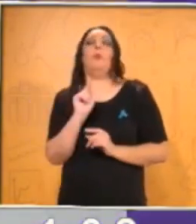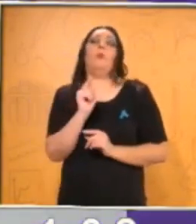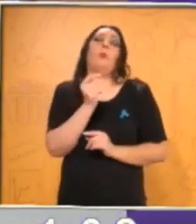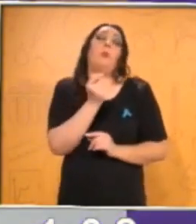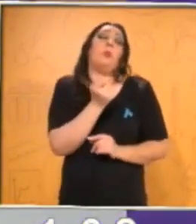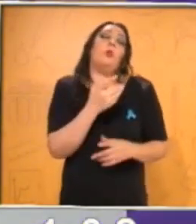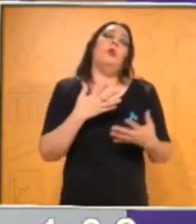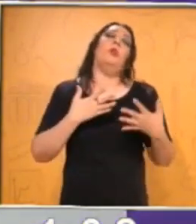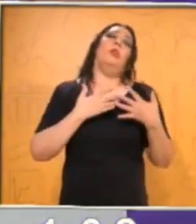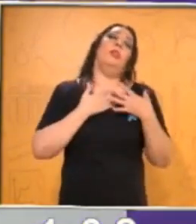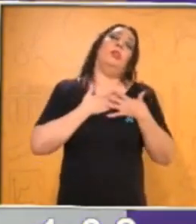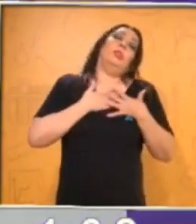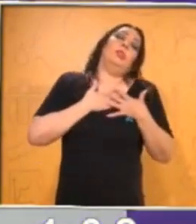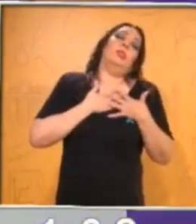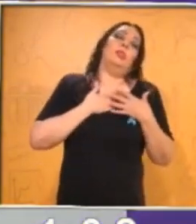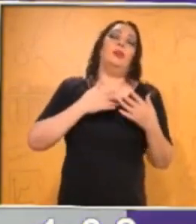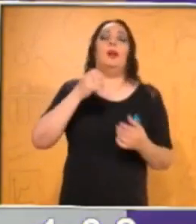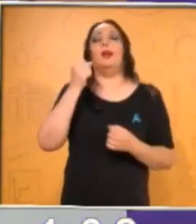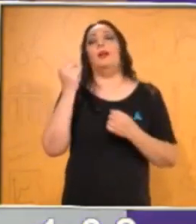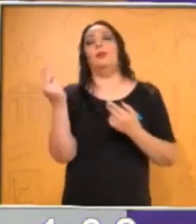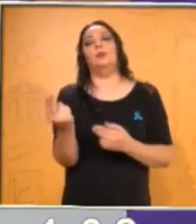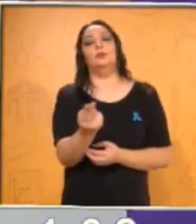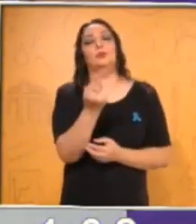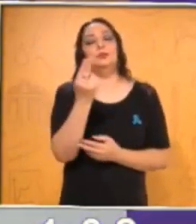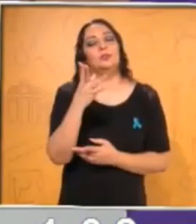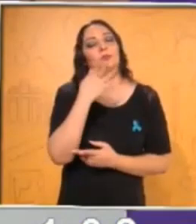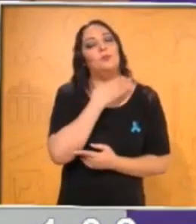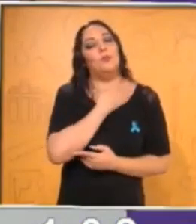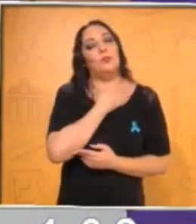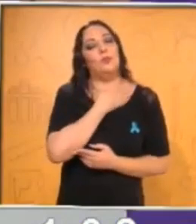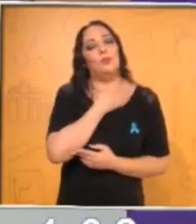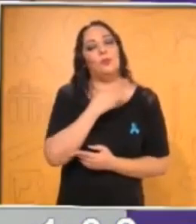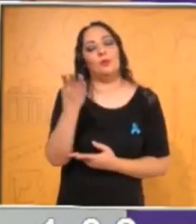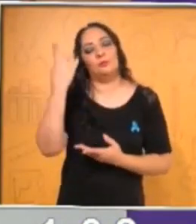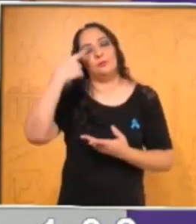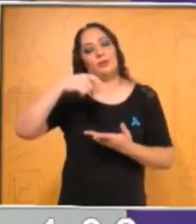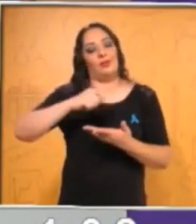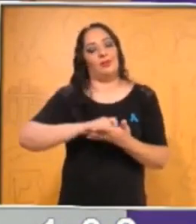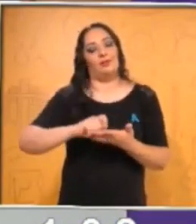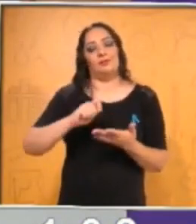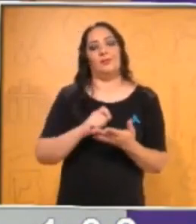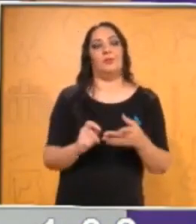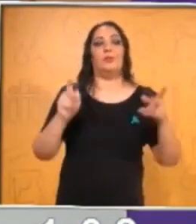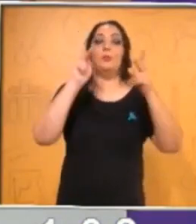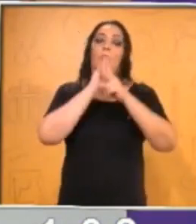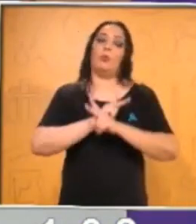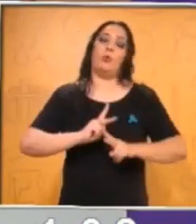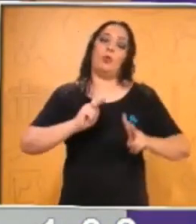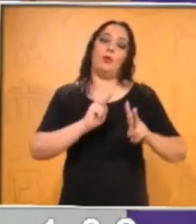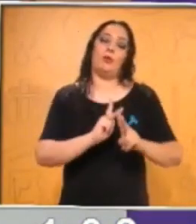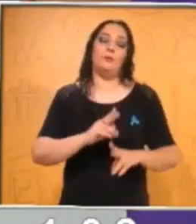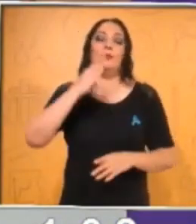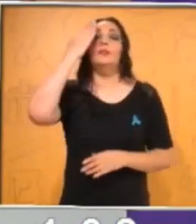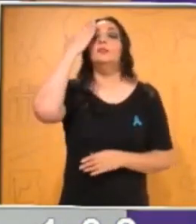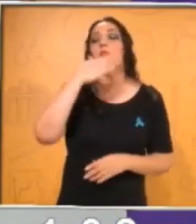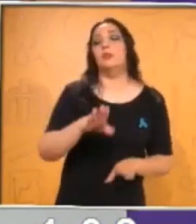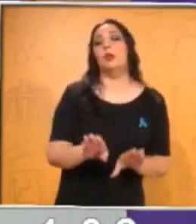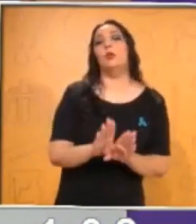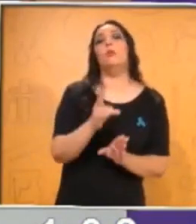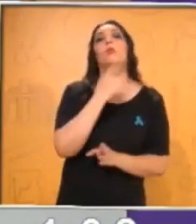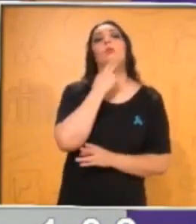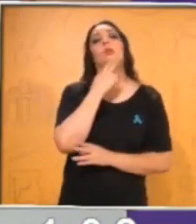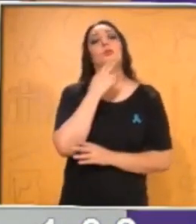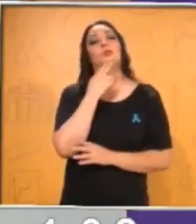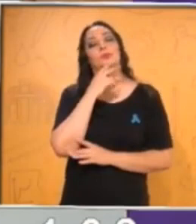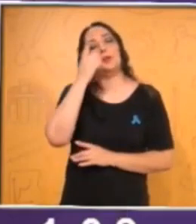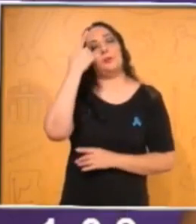buenísimos escribiendo poemas, yo sé que ustedes tienen muchísima creatividad y sobre todo que saben utilizar los recursos literarios pues